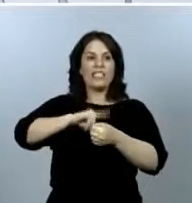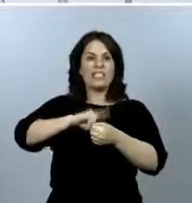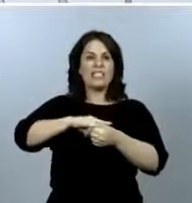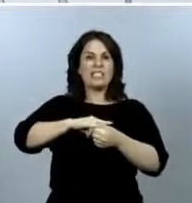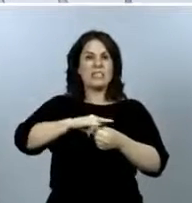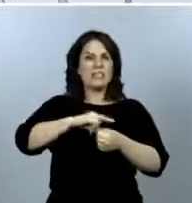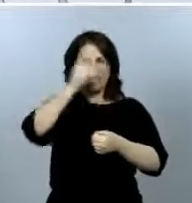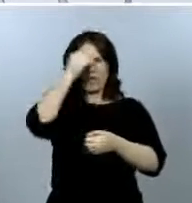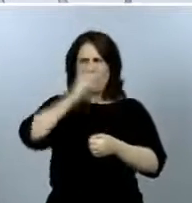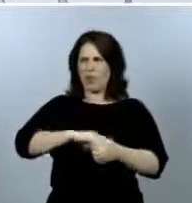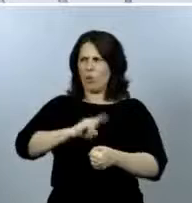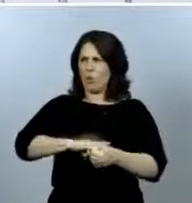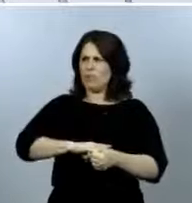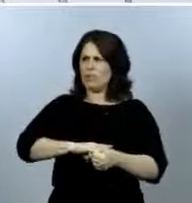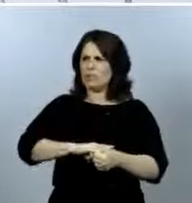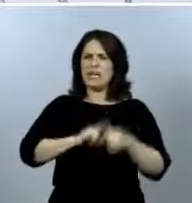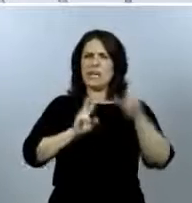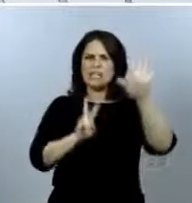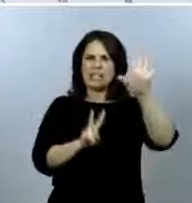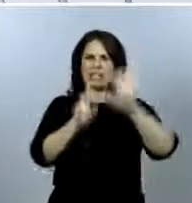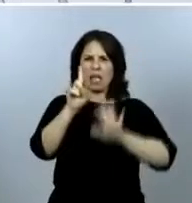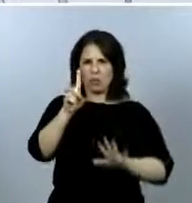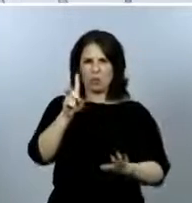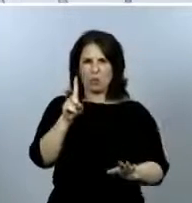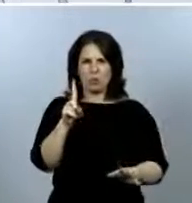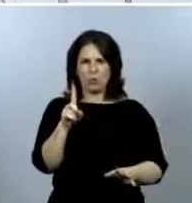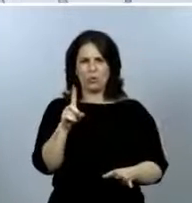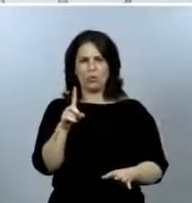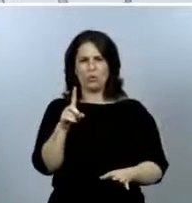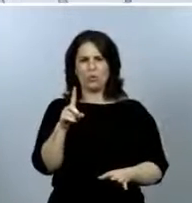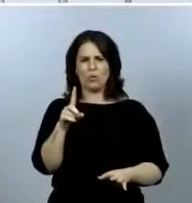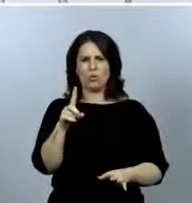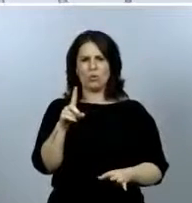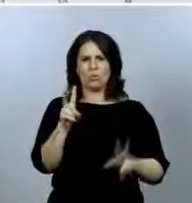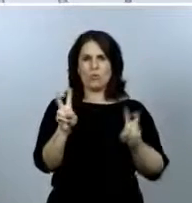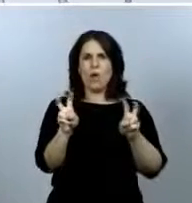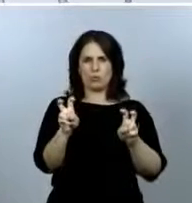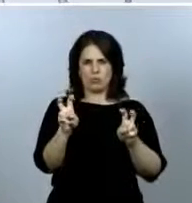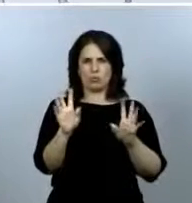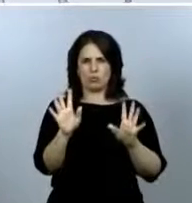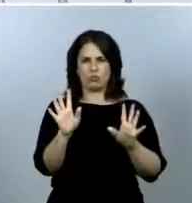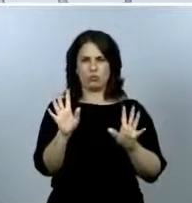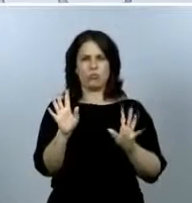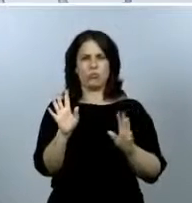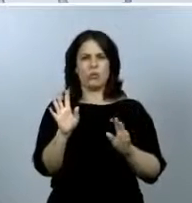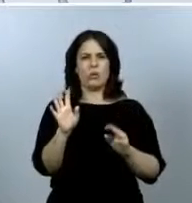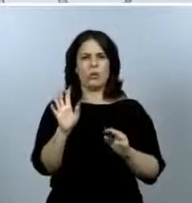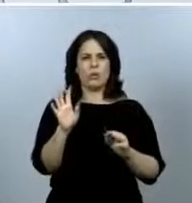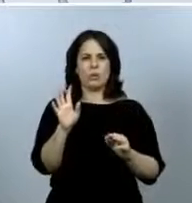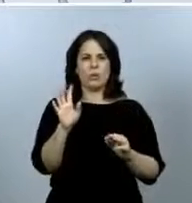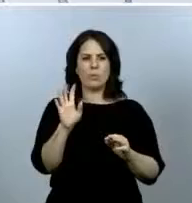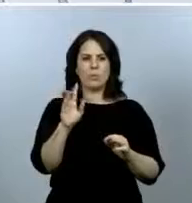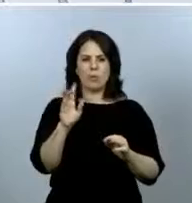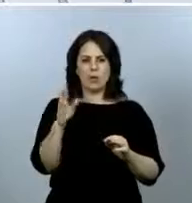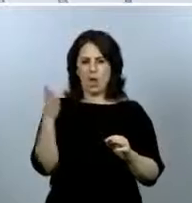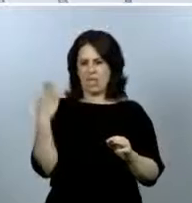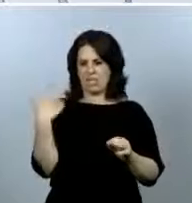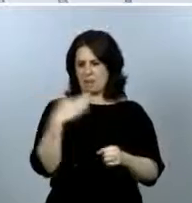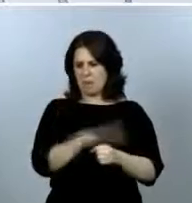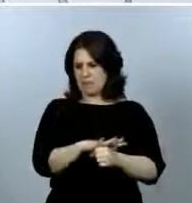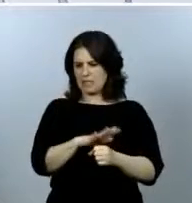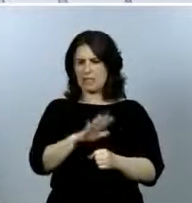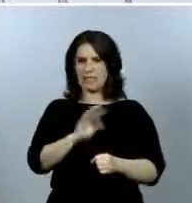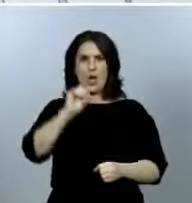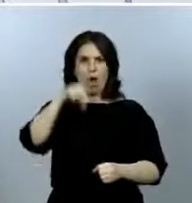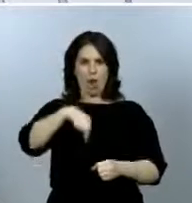me parece que fueron 71 casos pero sí que es cierto que los días siguientes ayer martes y hoy tenemos